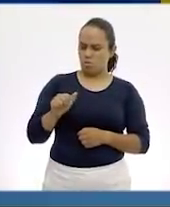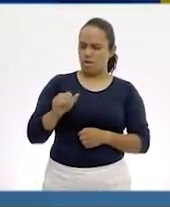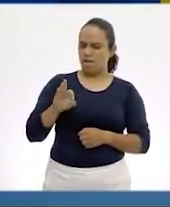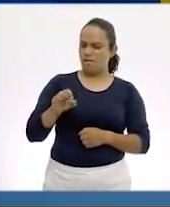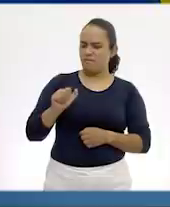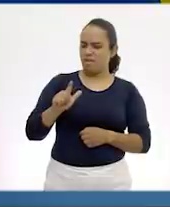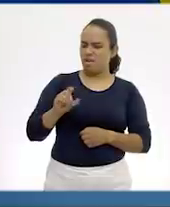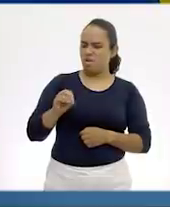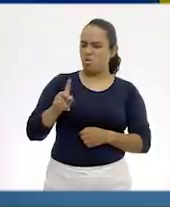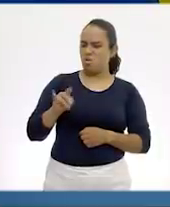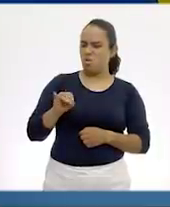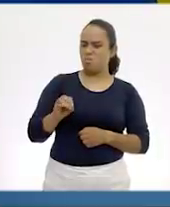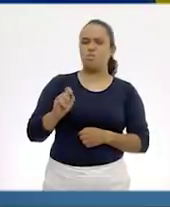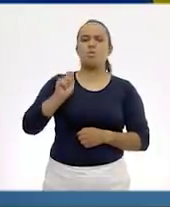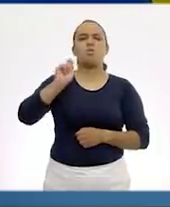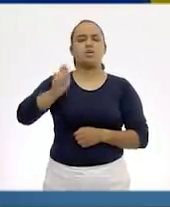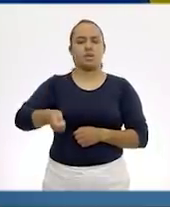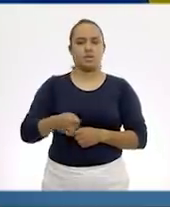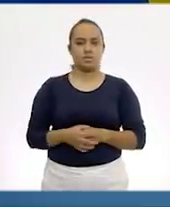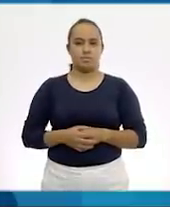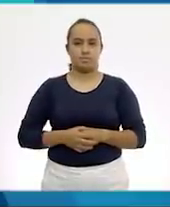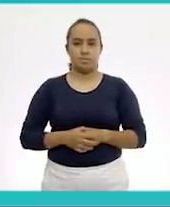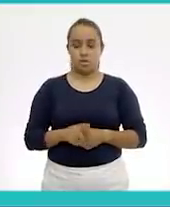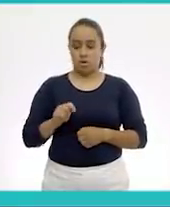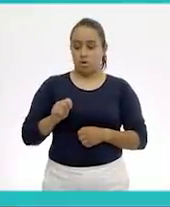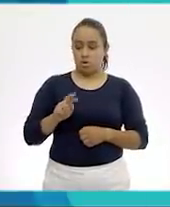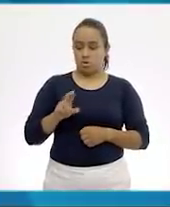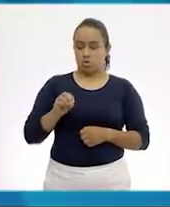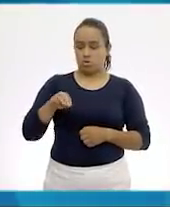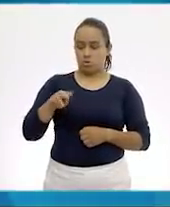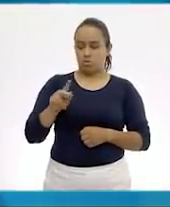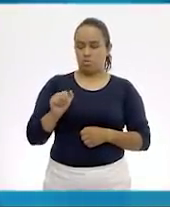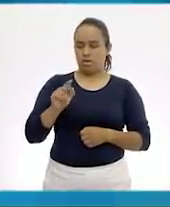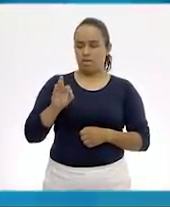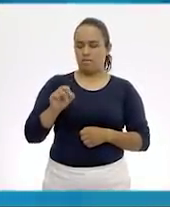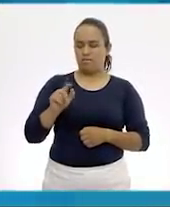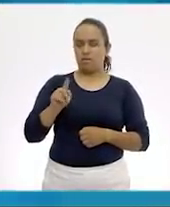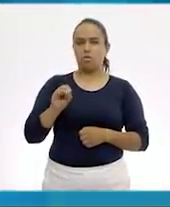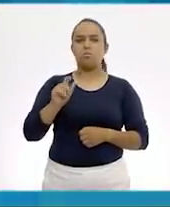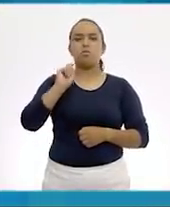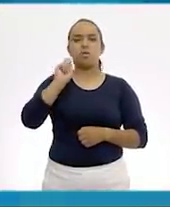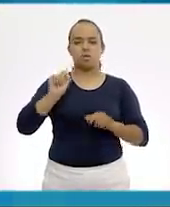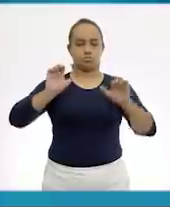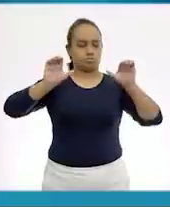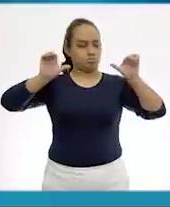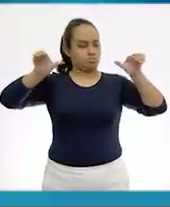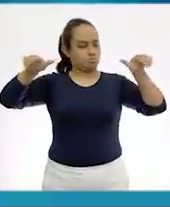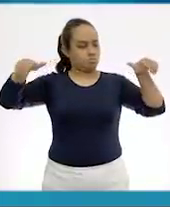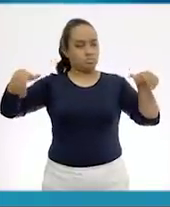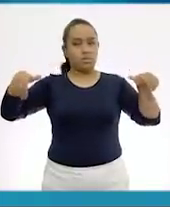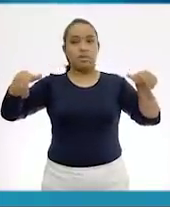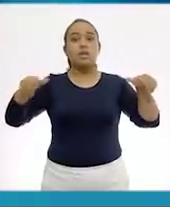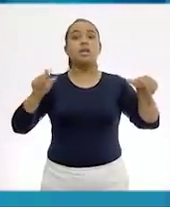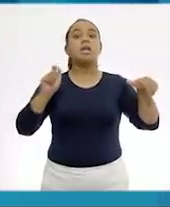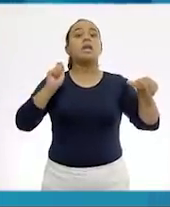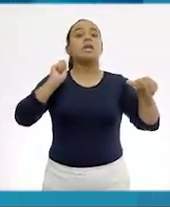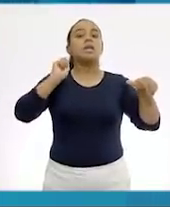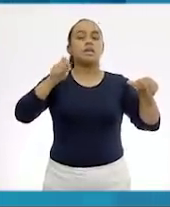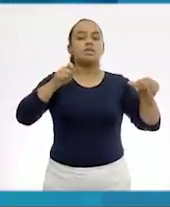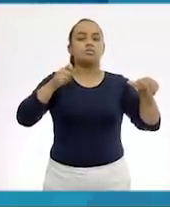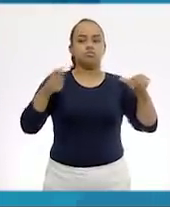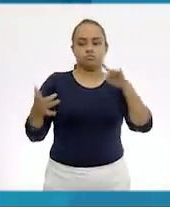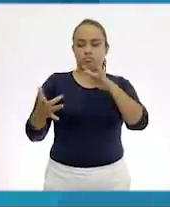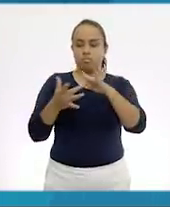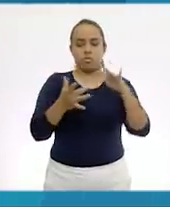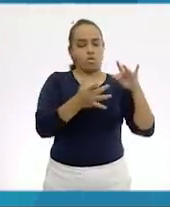falopio? Las trompas uterinas o trompas de falopio son dos conductos extendidos que conectan